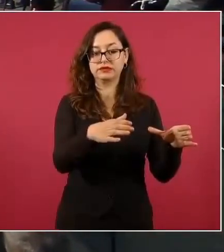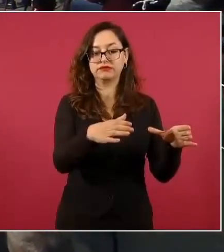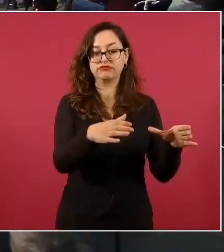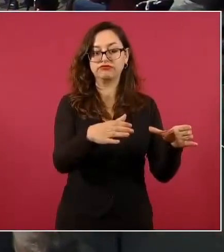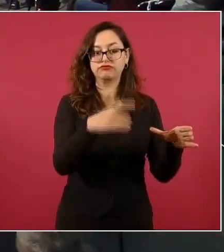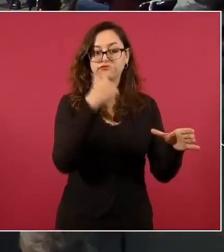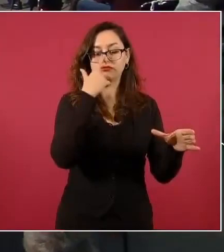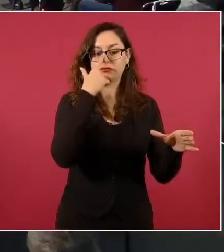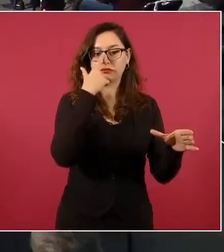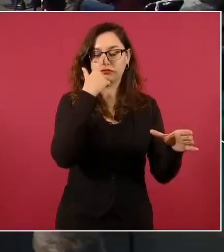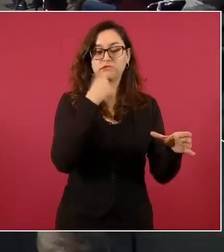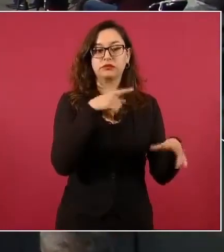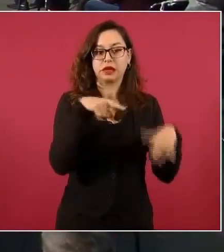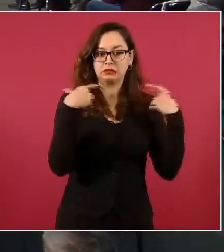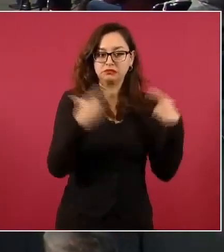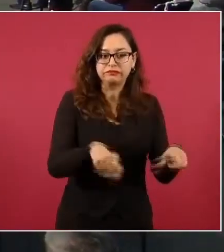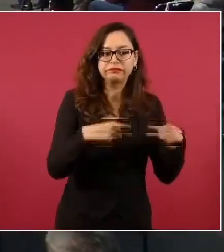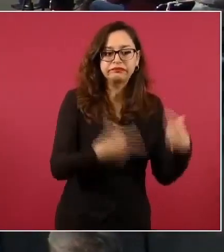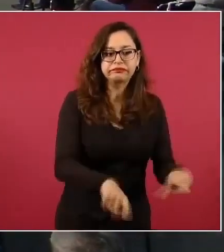que tienen más ingresos,